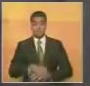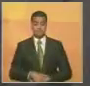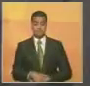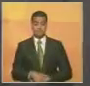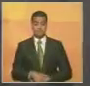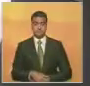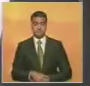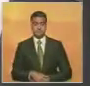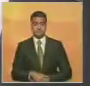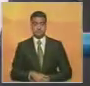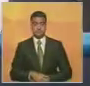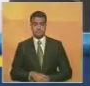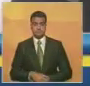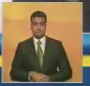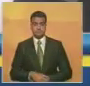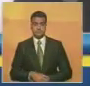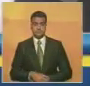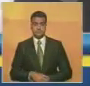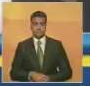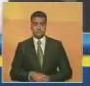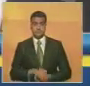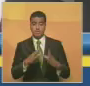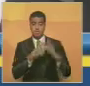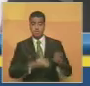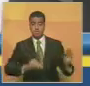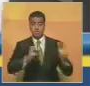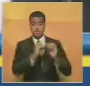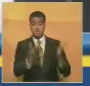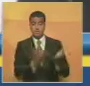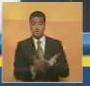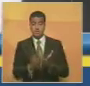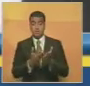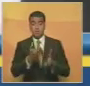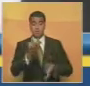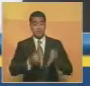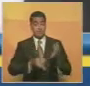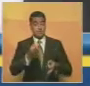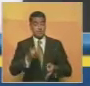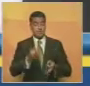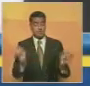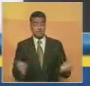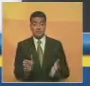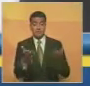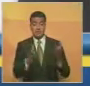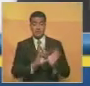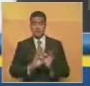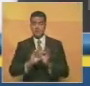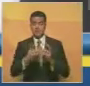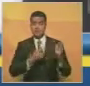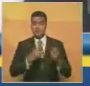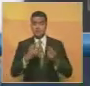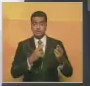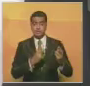de Miami. Parte de este encuentro entre colegios de abogados es tratar de fomentar y estrechar las